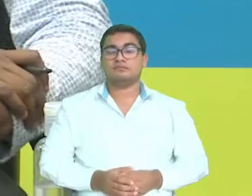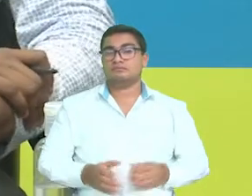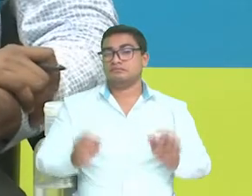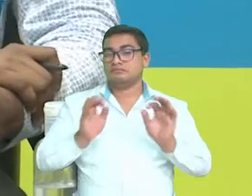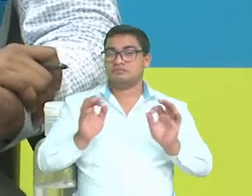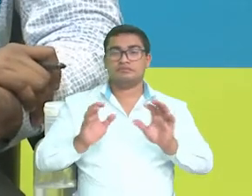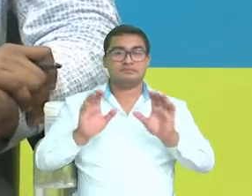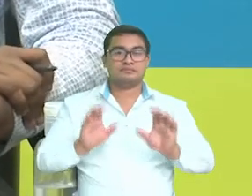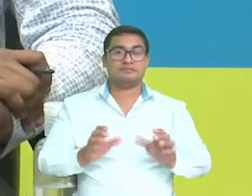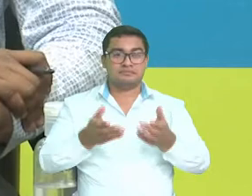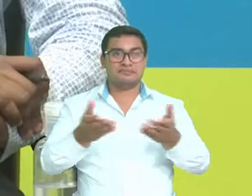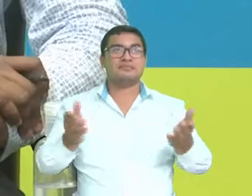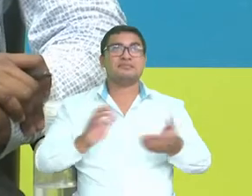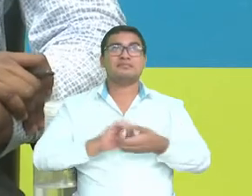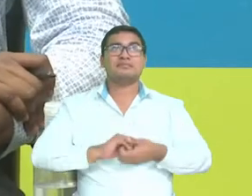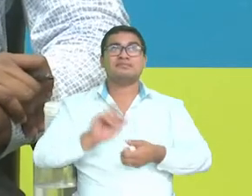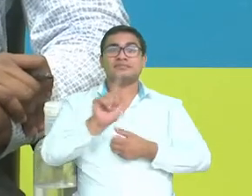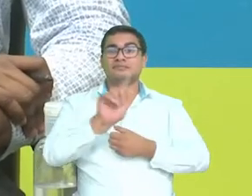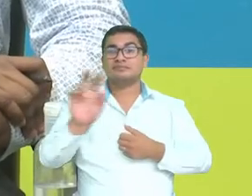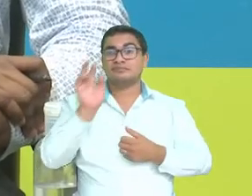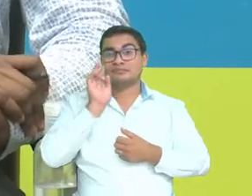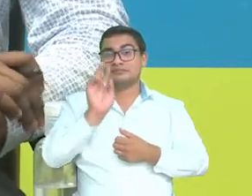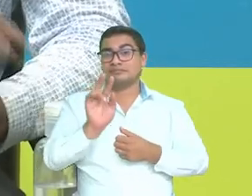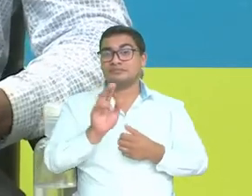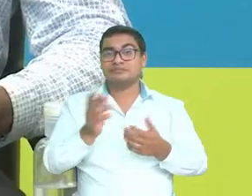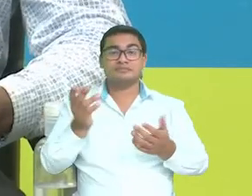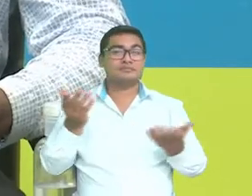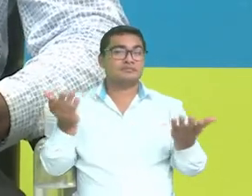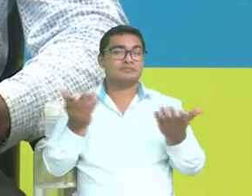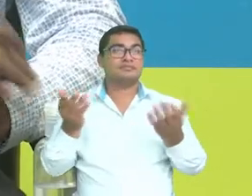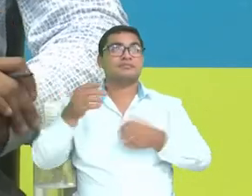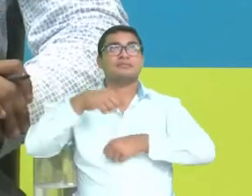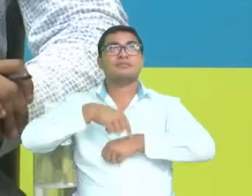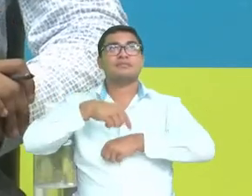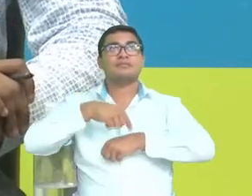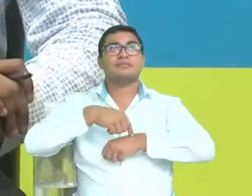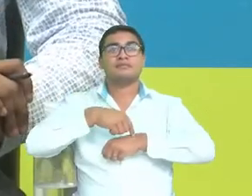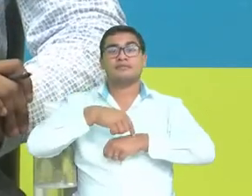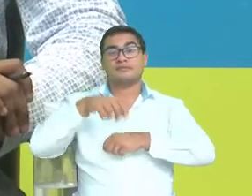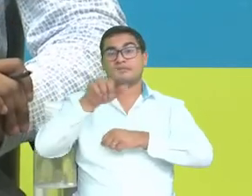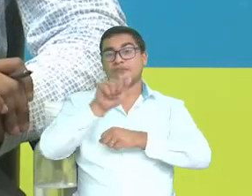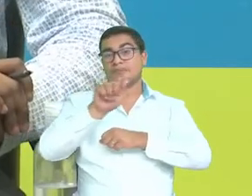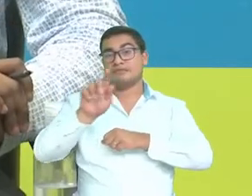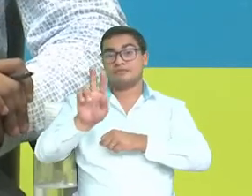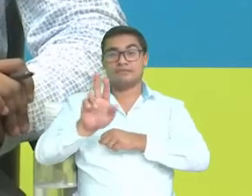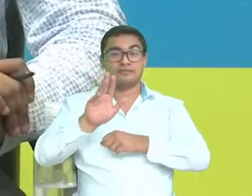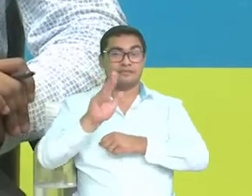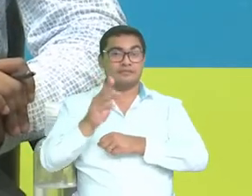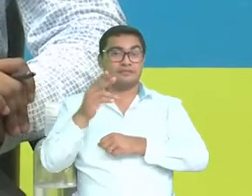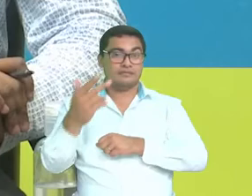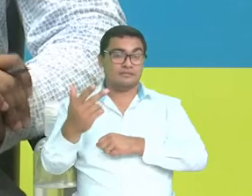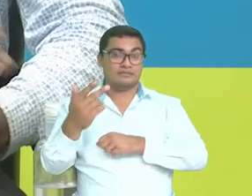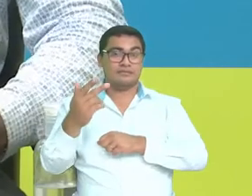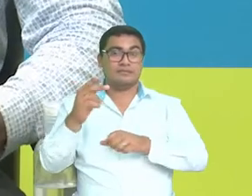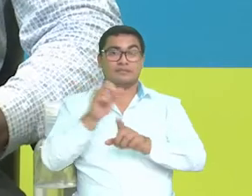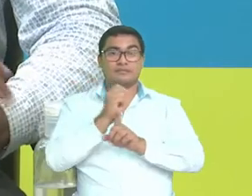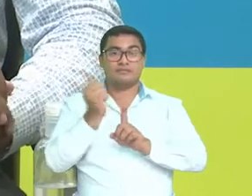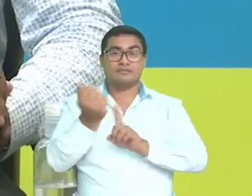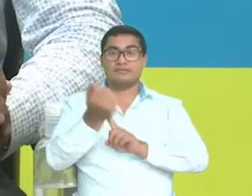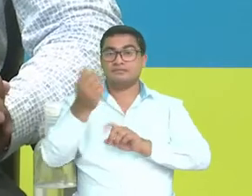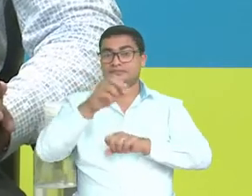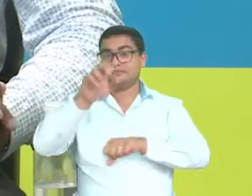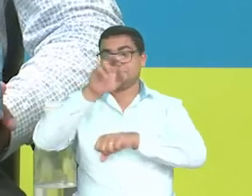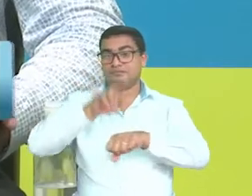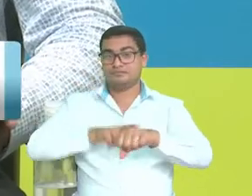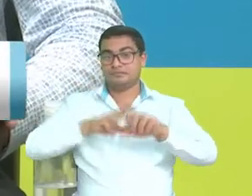Excelente tarde tengan ustedes, amigos televidentes que nos sintonizan a esta hora a través de la frecuencia del canal 98, el